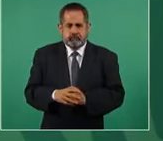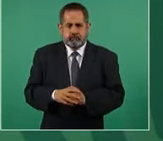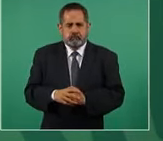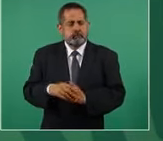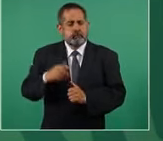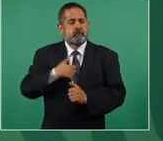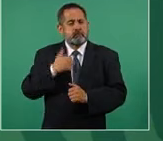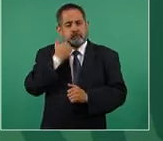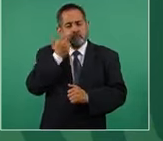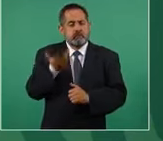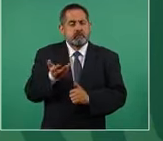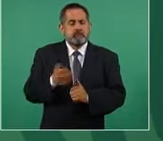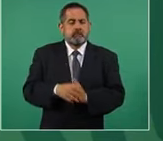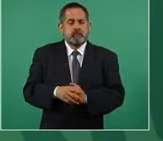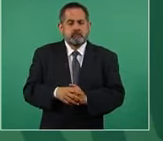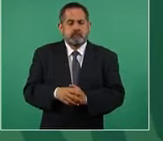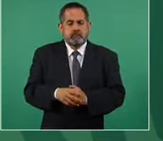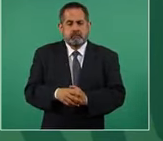quiero